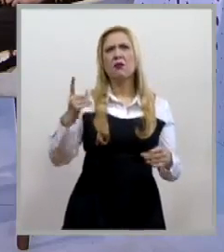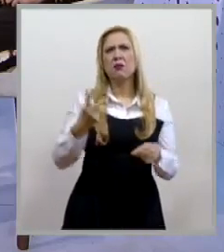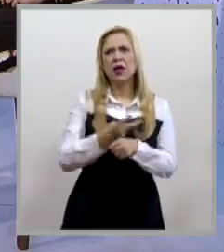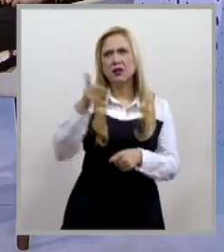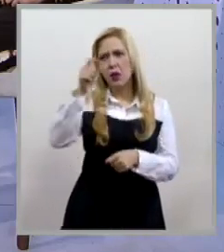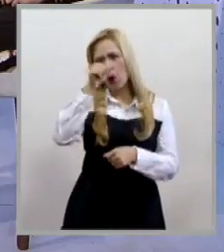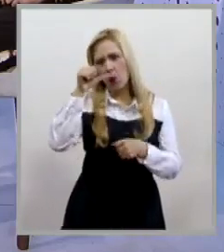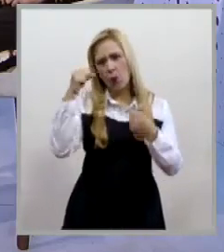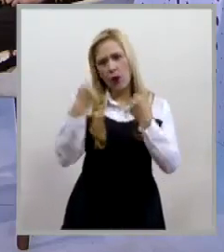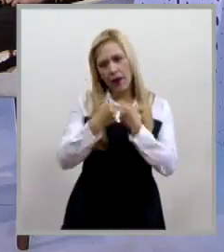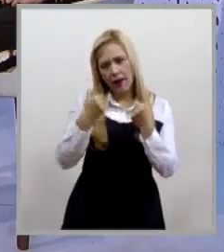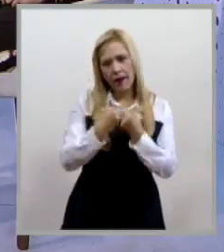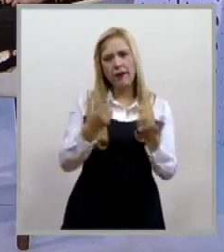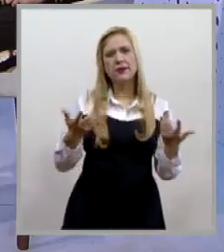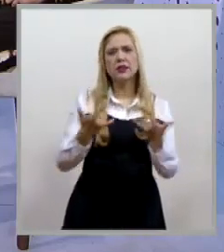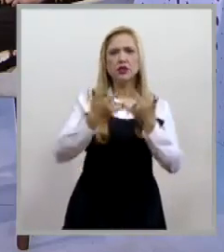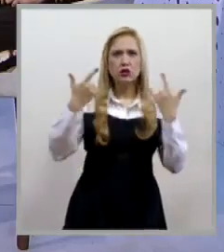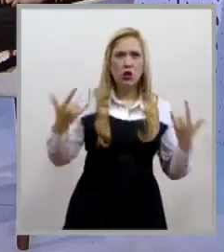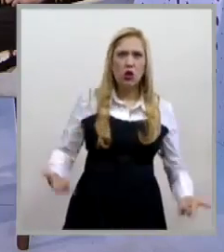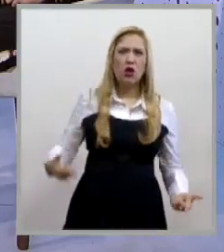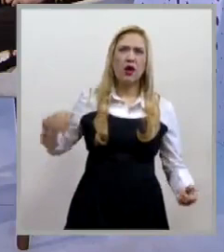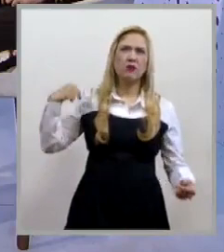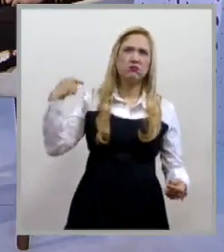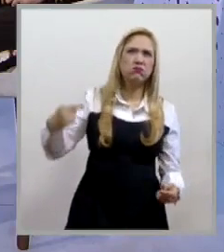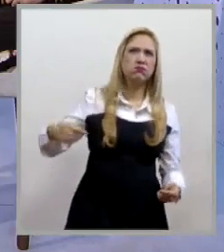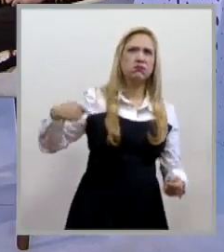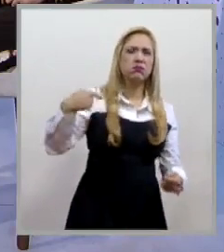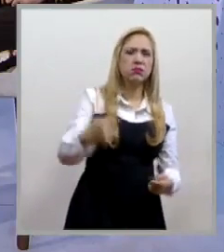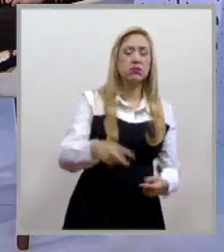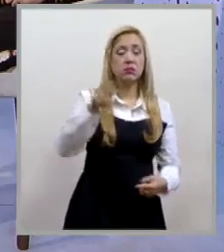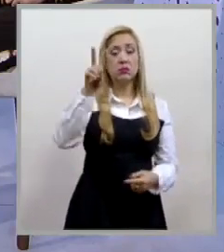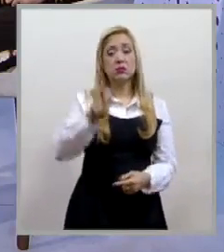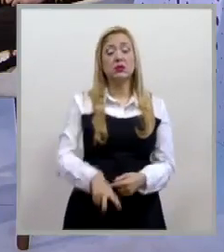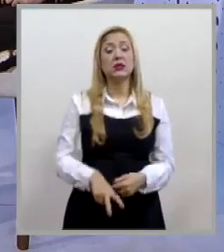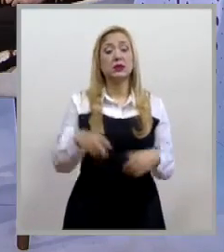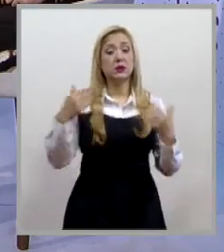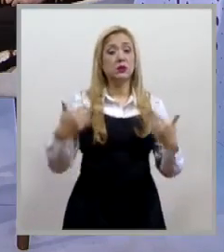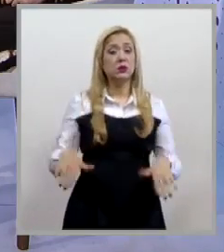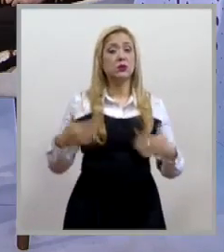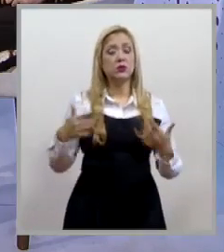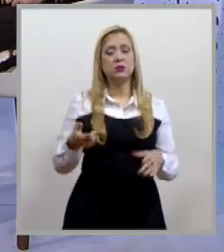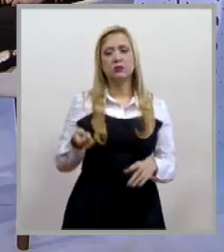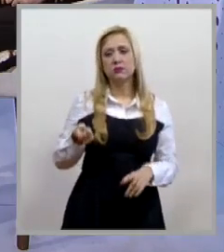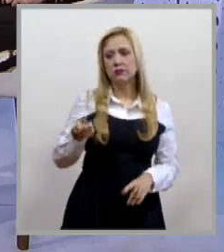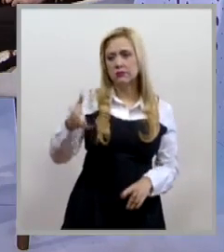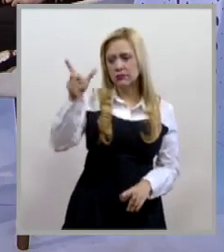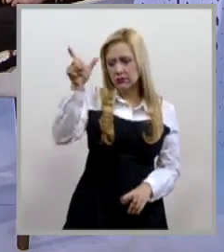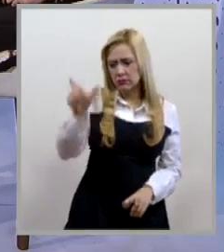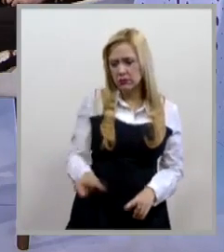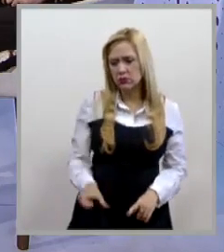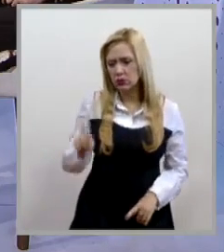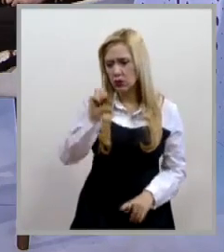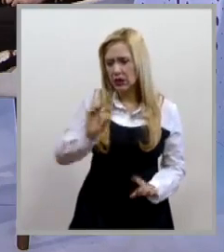Juárez. Detrás de esto, pues se ha llamado mucho la atención la importancia que tienen los estereotipos, los roles de